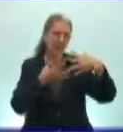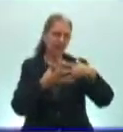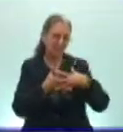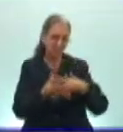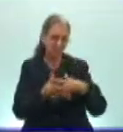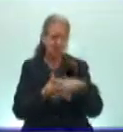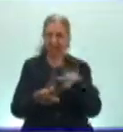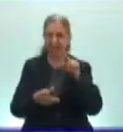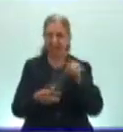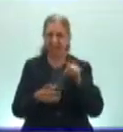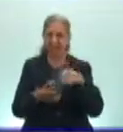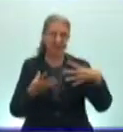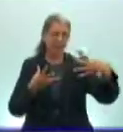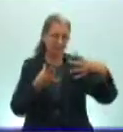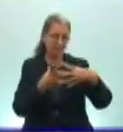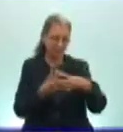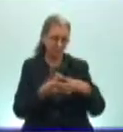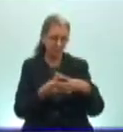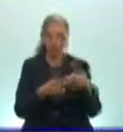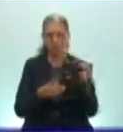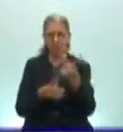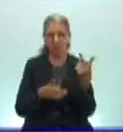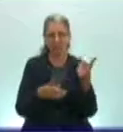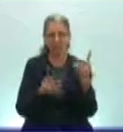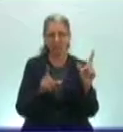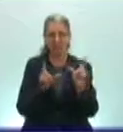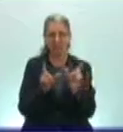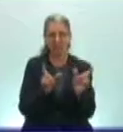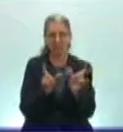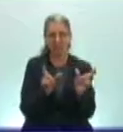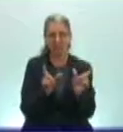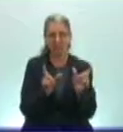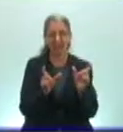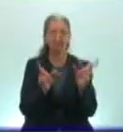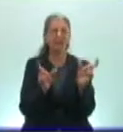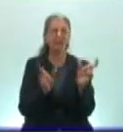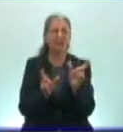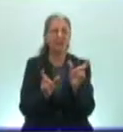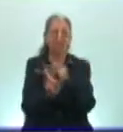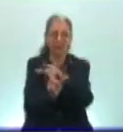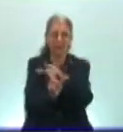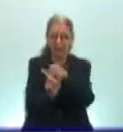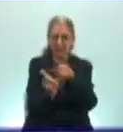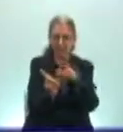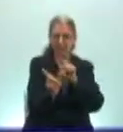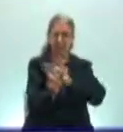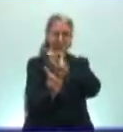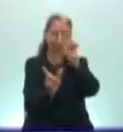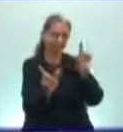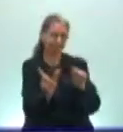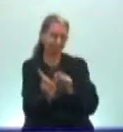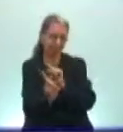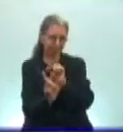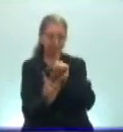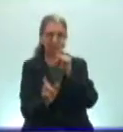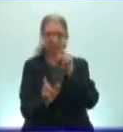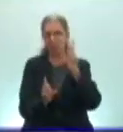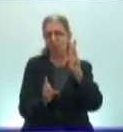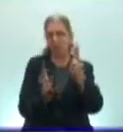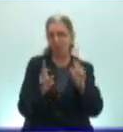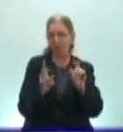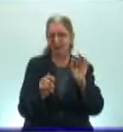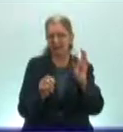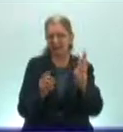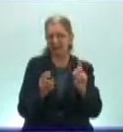este caso, la relación entre dos medidas, la del diámetro de un círculo con el perímetro del mismo. ¿Cuántas veces cabe